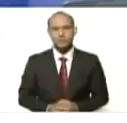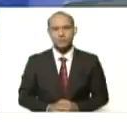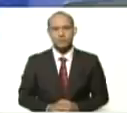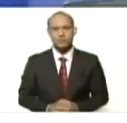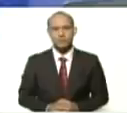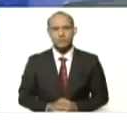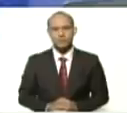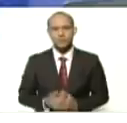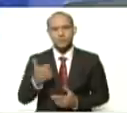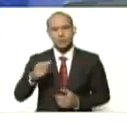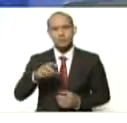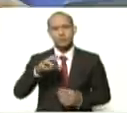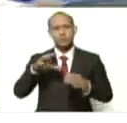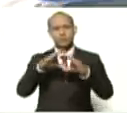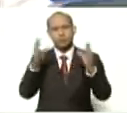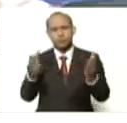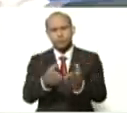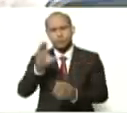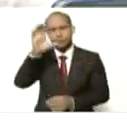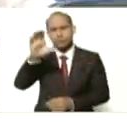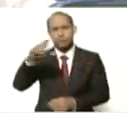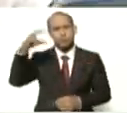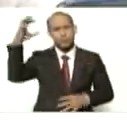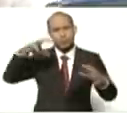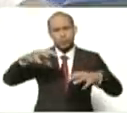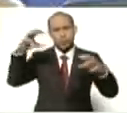tenemos parte del país con lluvias